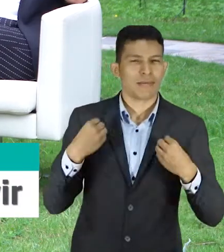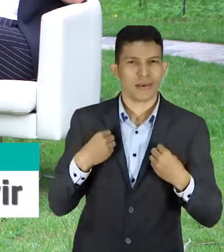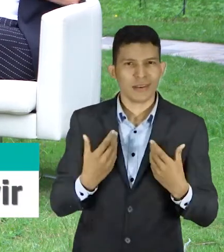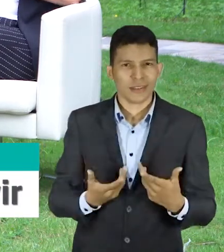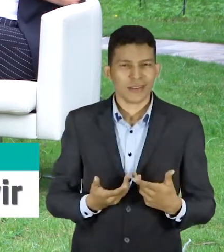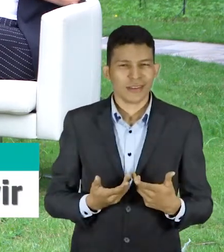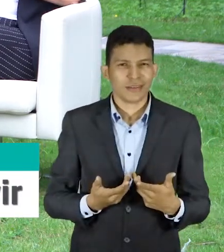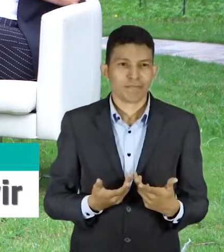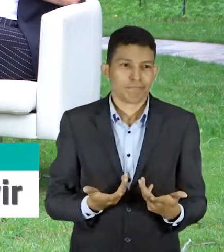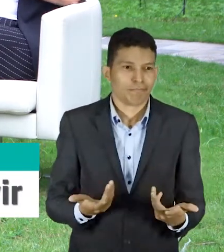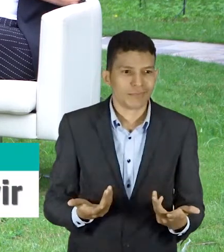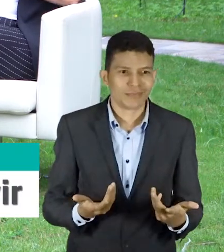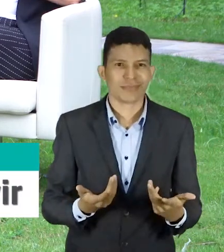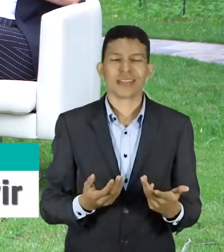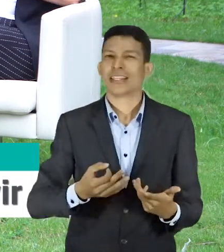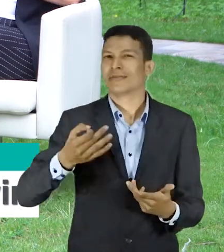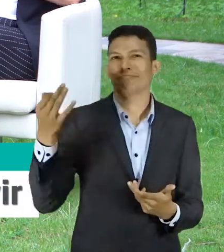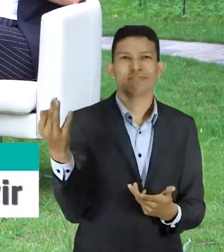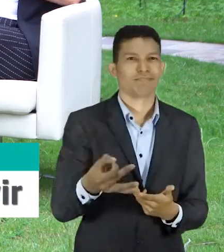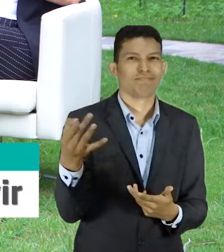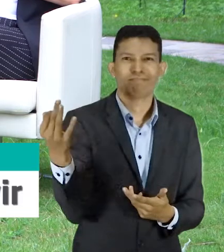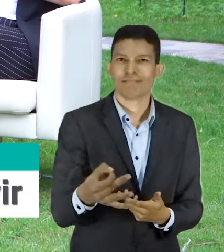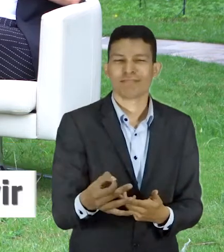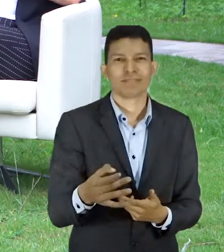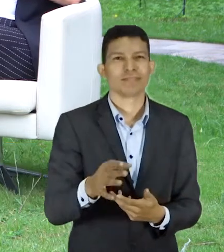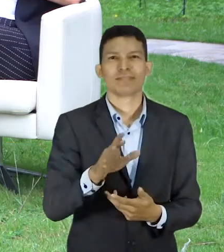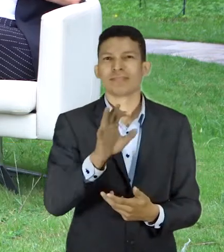bueno, y siempre